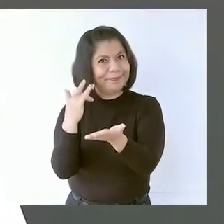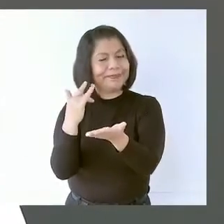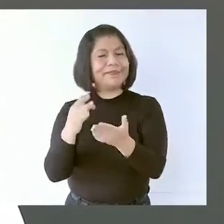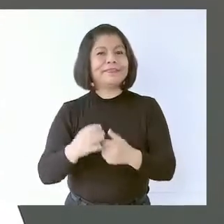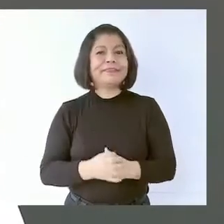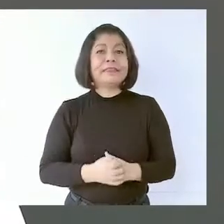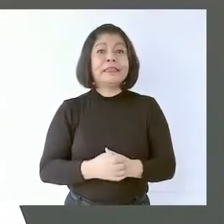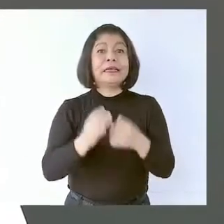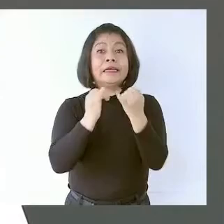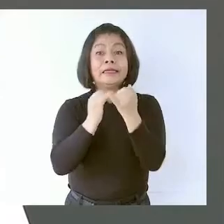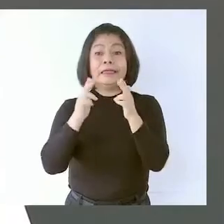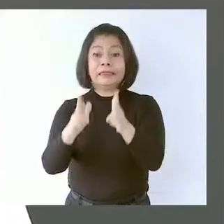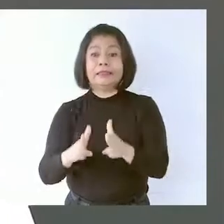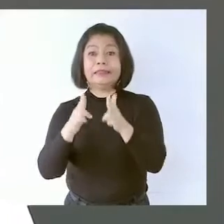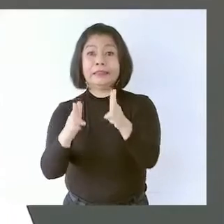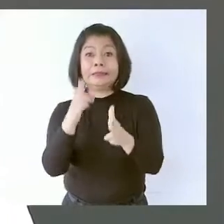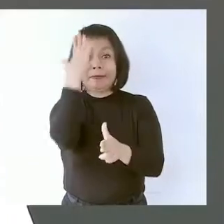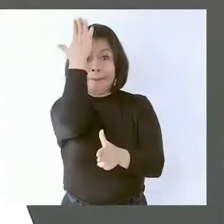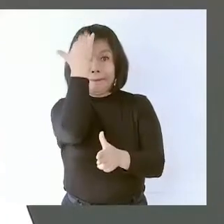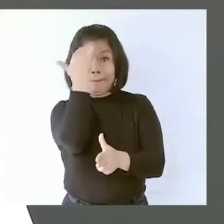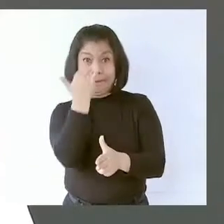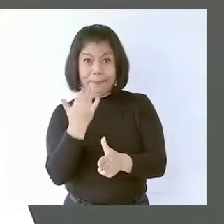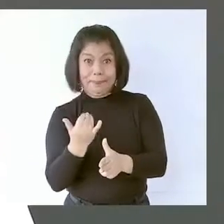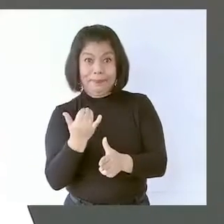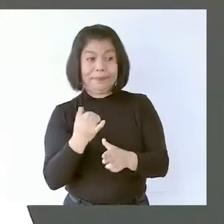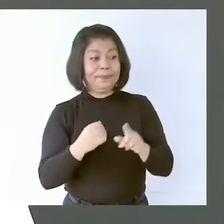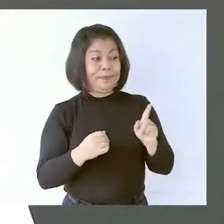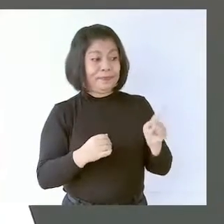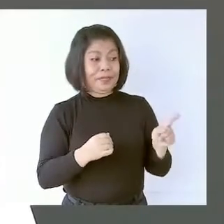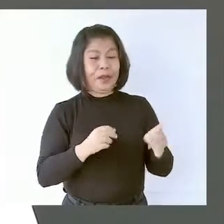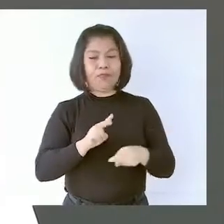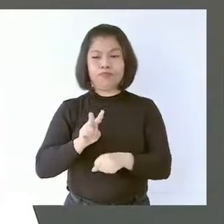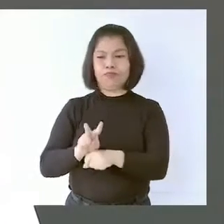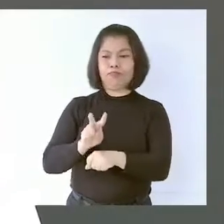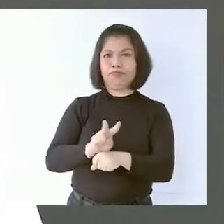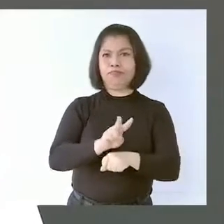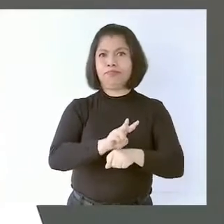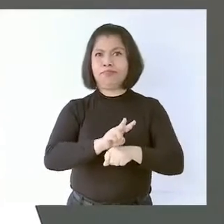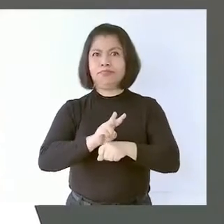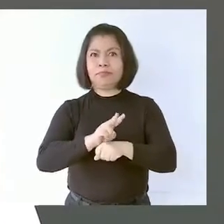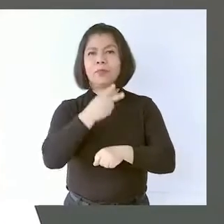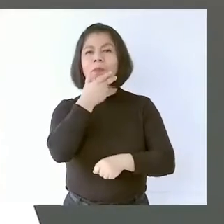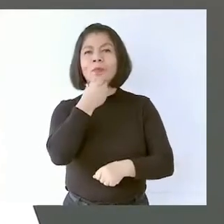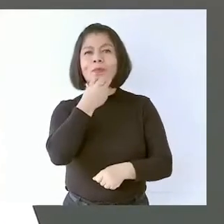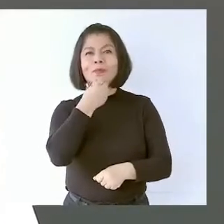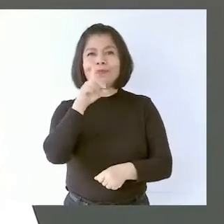Maya, Daniel Chávez, es de mucho apoyo